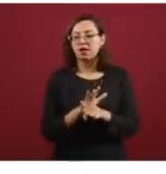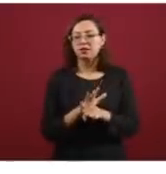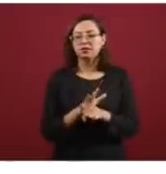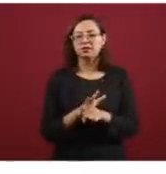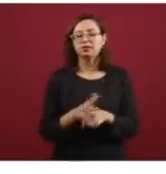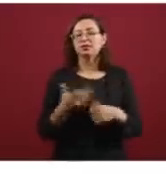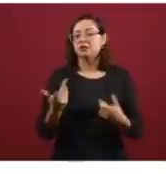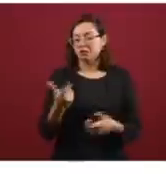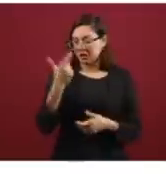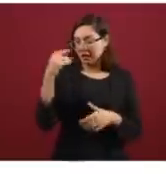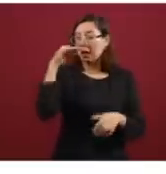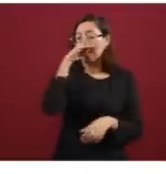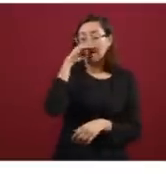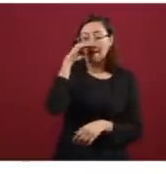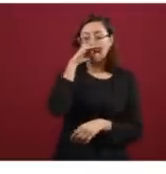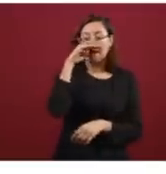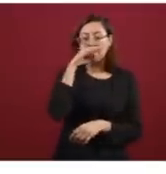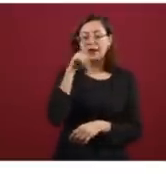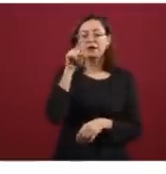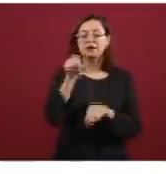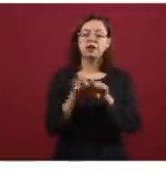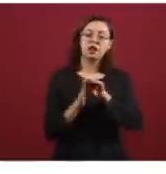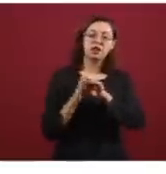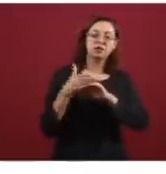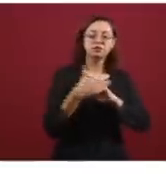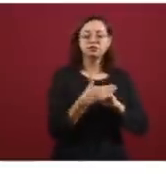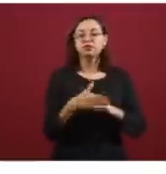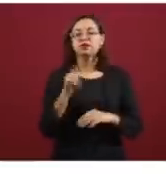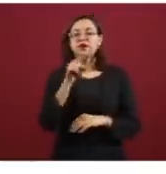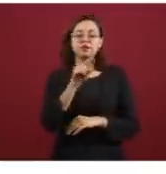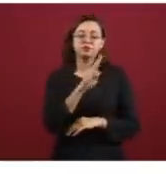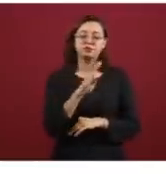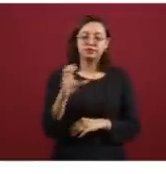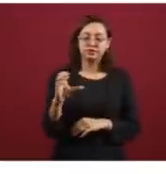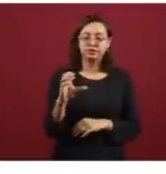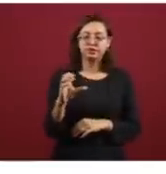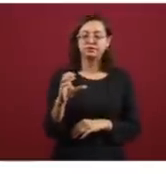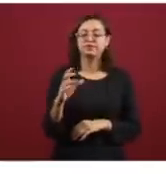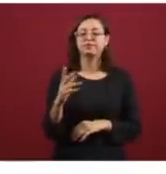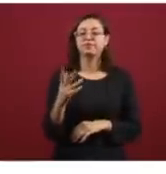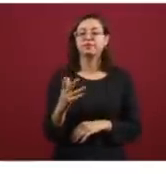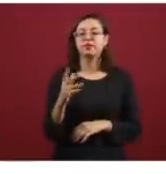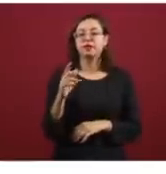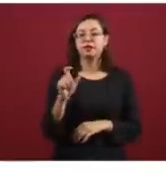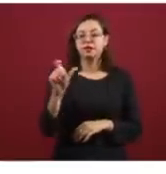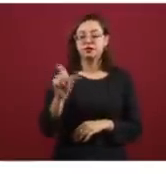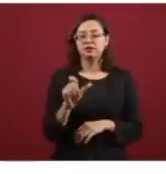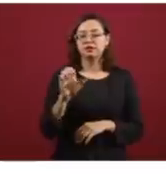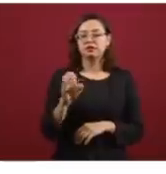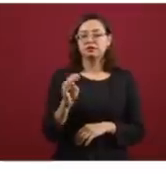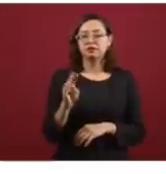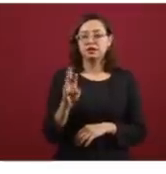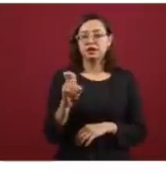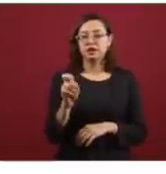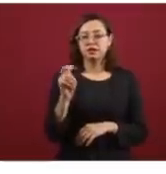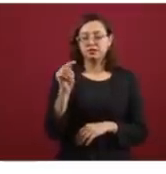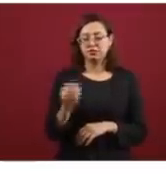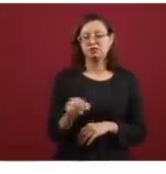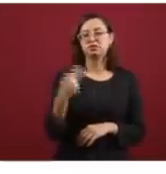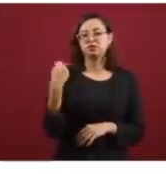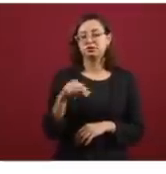y no los cobran, en Los Cabos, Baja California, de Chevron, se llama Emerald